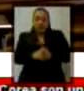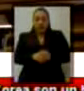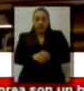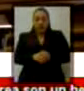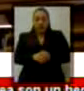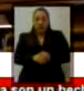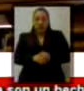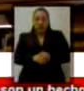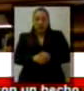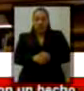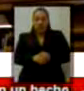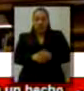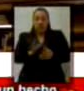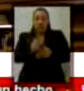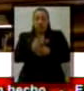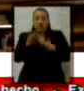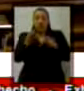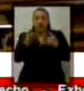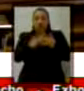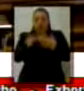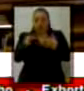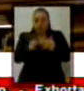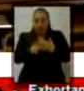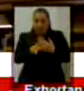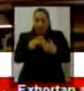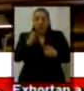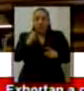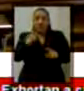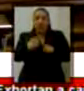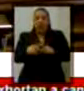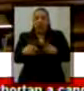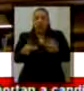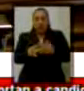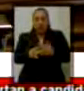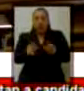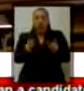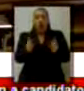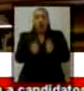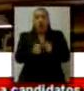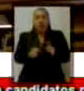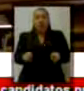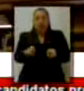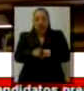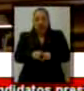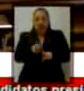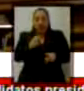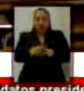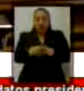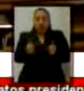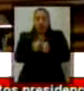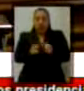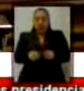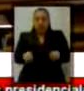produce entre cónyuges, excónyuges, convivientes,